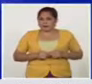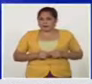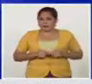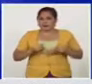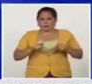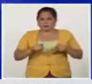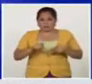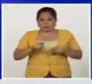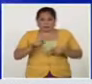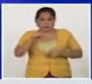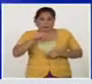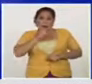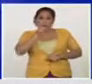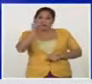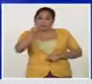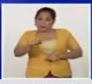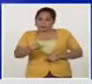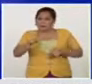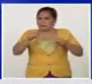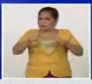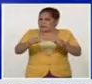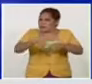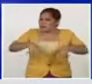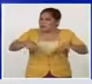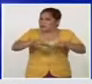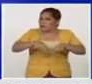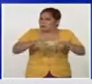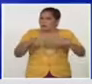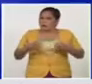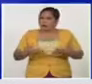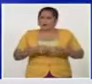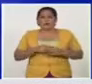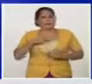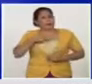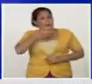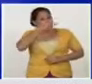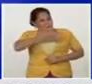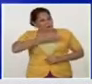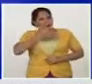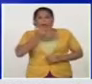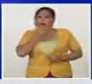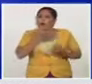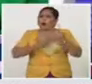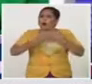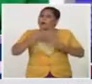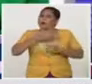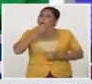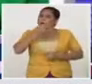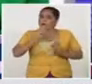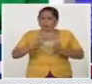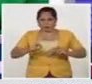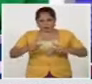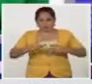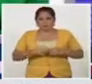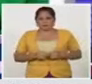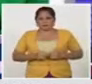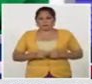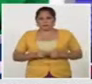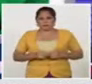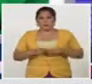de pasar allá, y ya las personas saben que me gusta rectificar cuando hay un error, realmente incluso